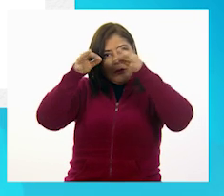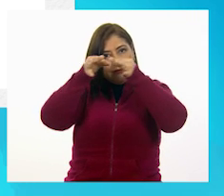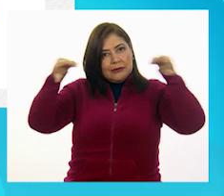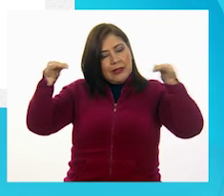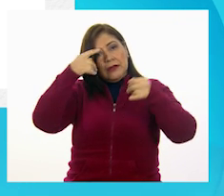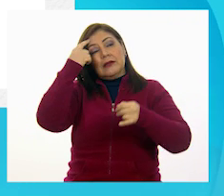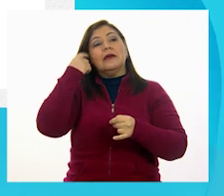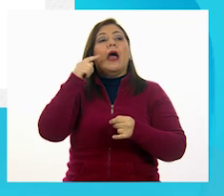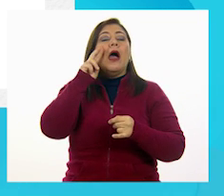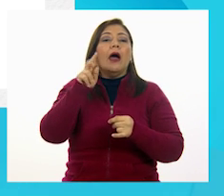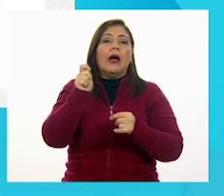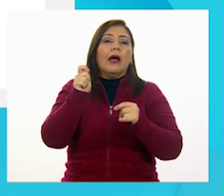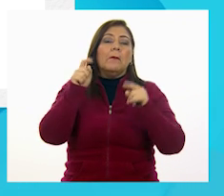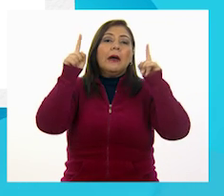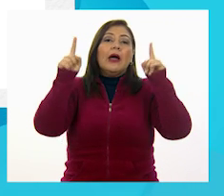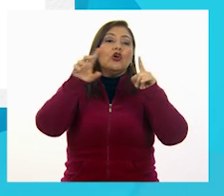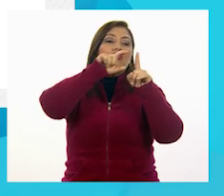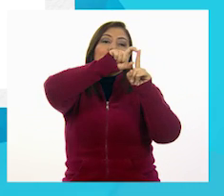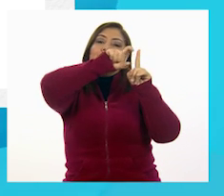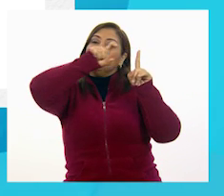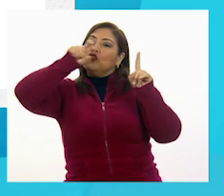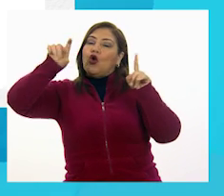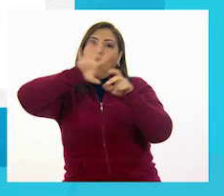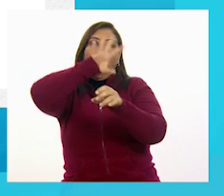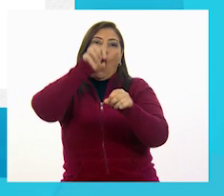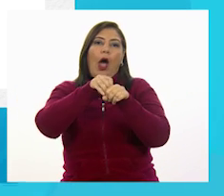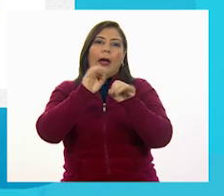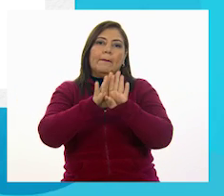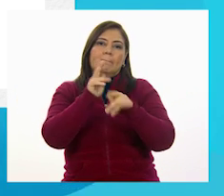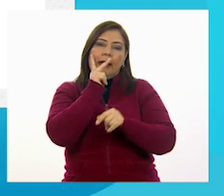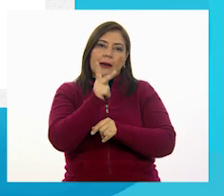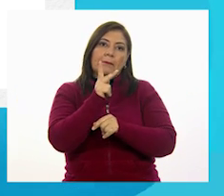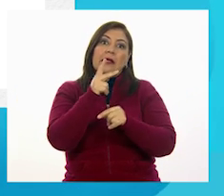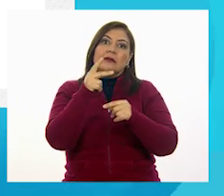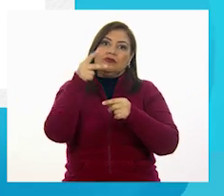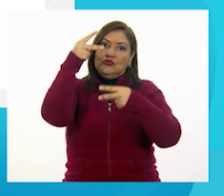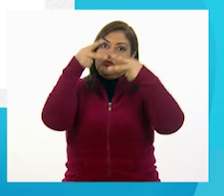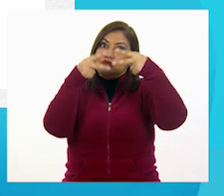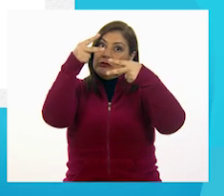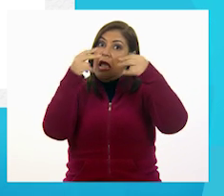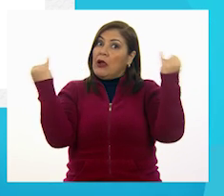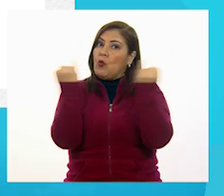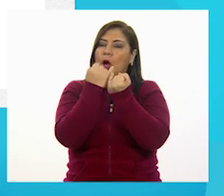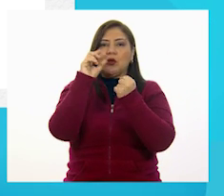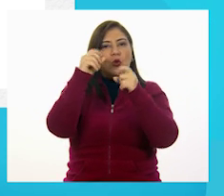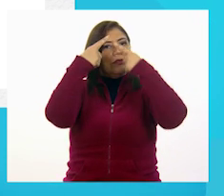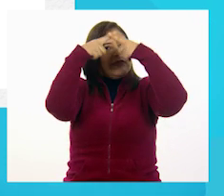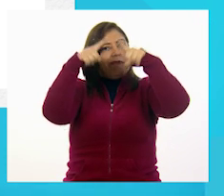oración están encerrando todas las palabras. ¿Sí, sí. te das cuenta? Sí. ¿Qué es